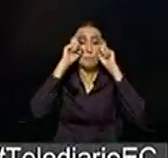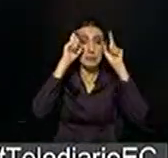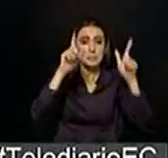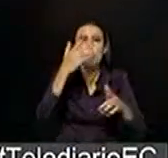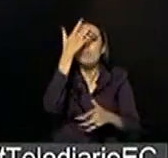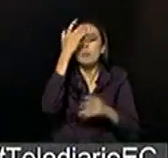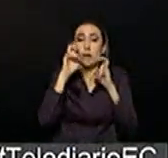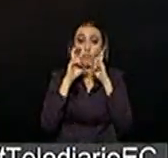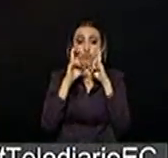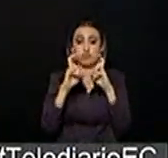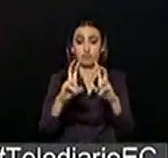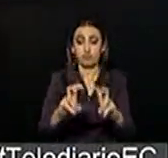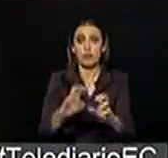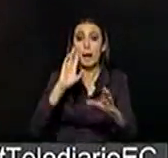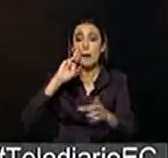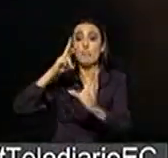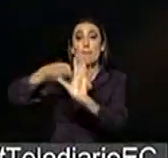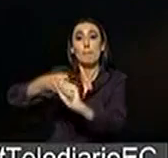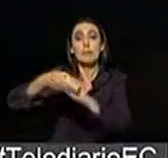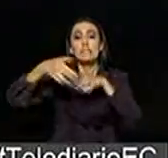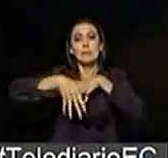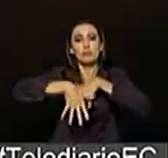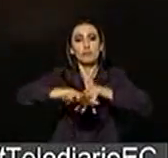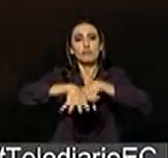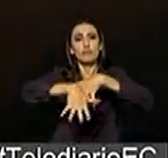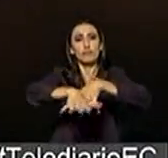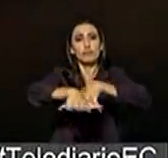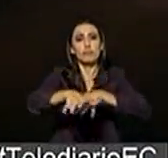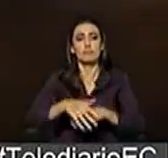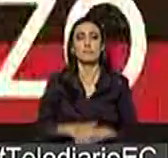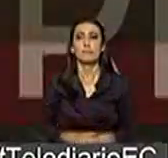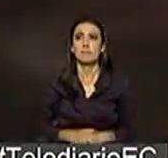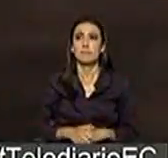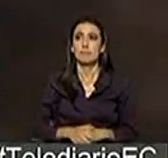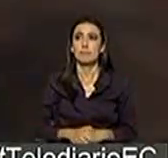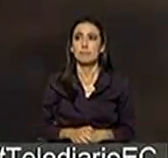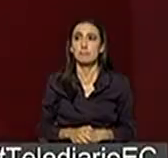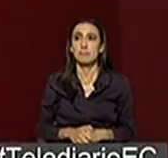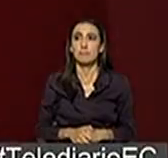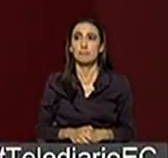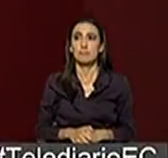por su presunta participación en las protestas de los últimos días